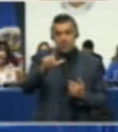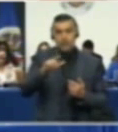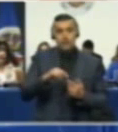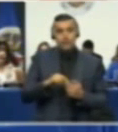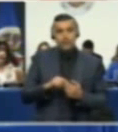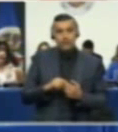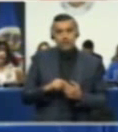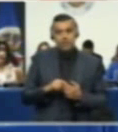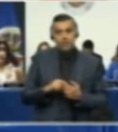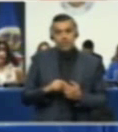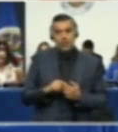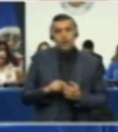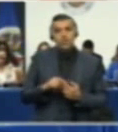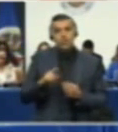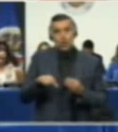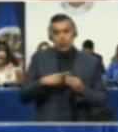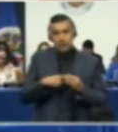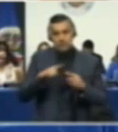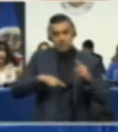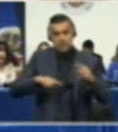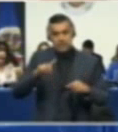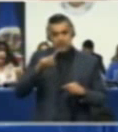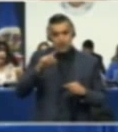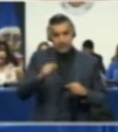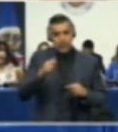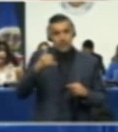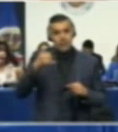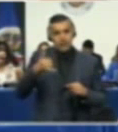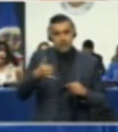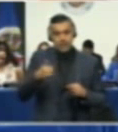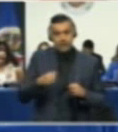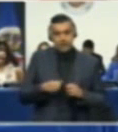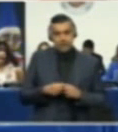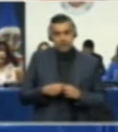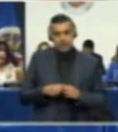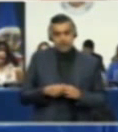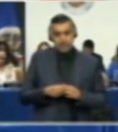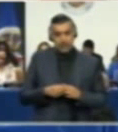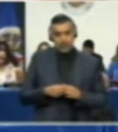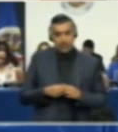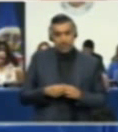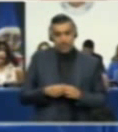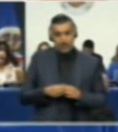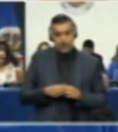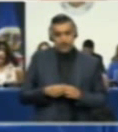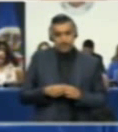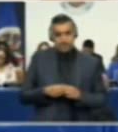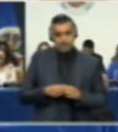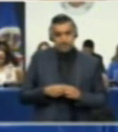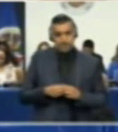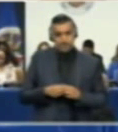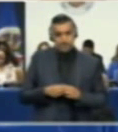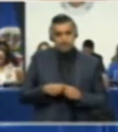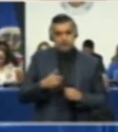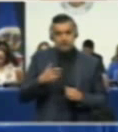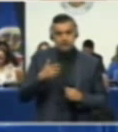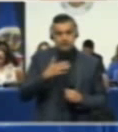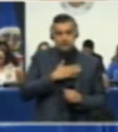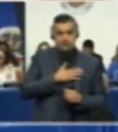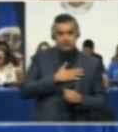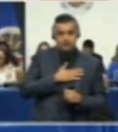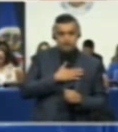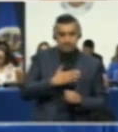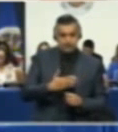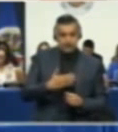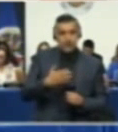de invidentes, al testamento de mudos, sordos y otros, a los impedidos de testar, al sustento de las